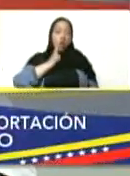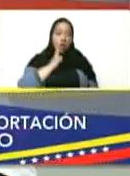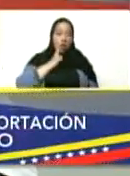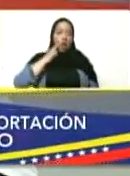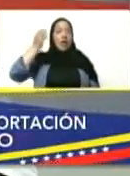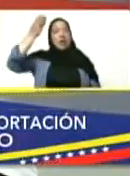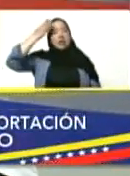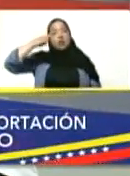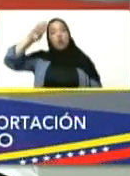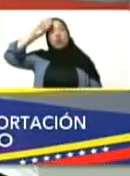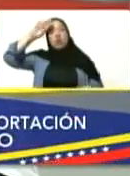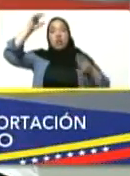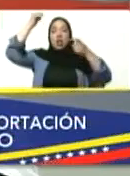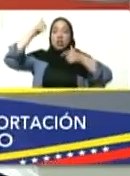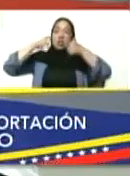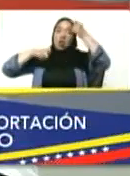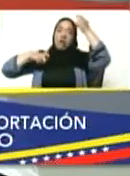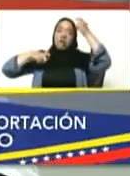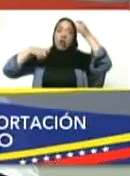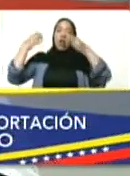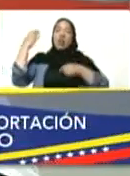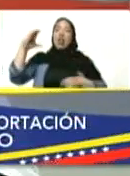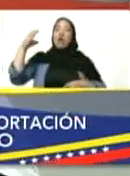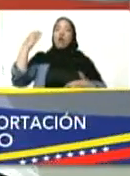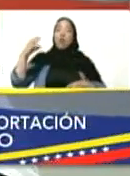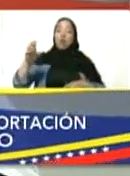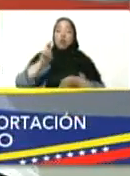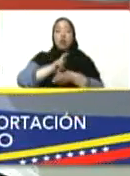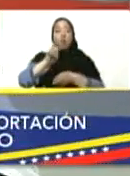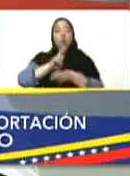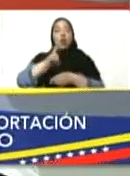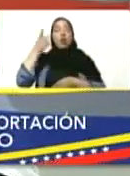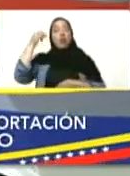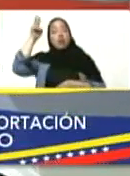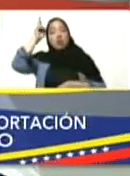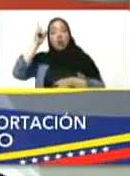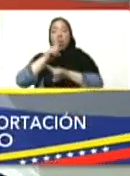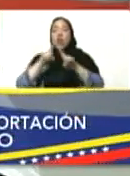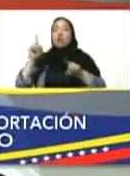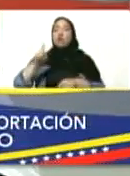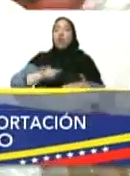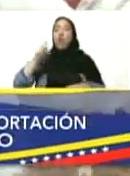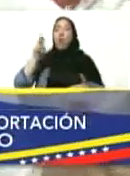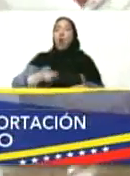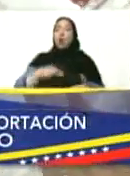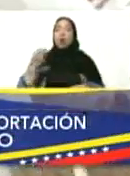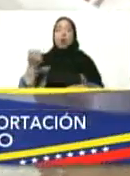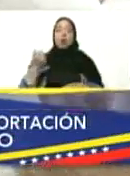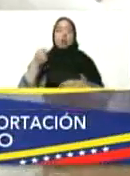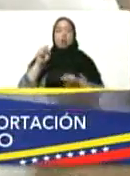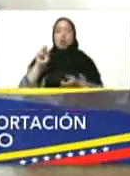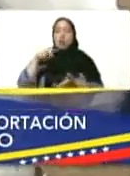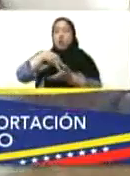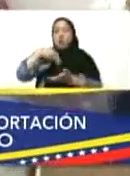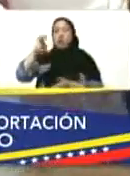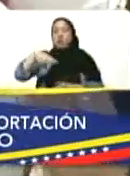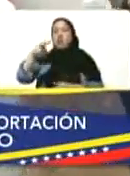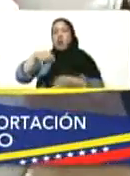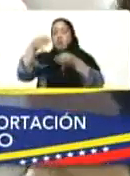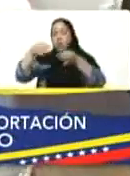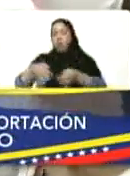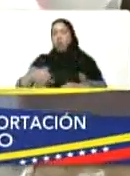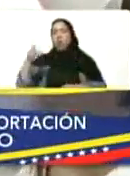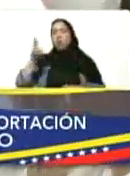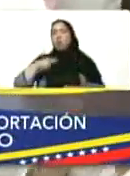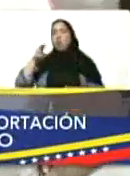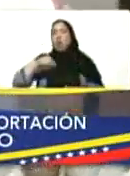Fidel y de Chávez no le tuerce el brazo nadie, ni hoy ni nunca. Y lo que